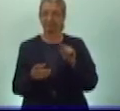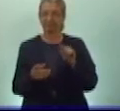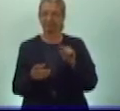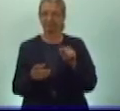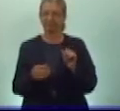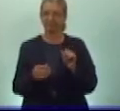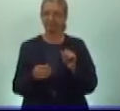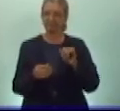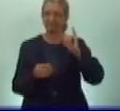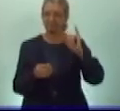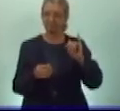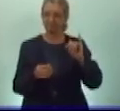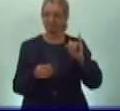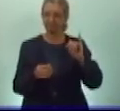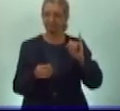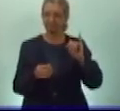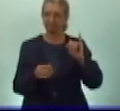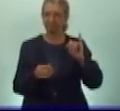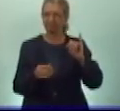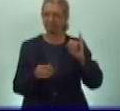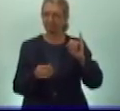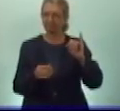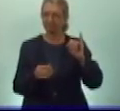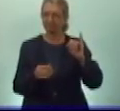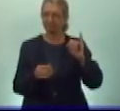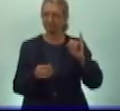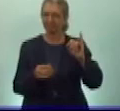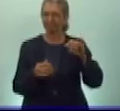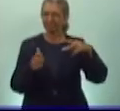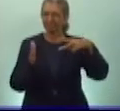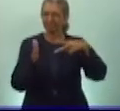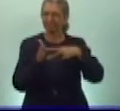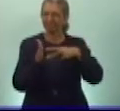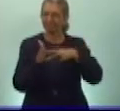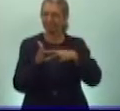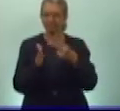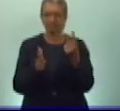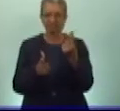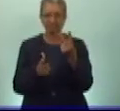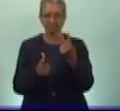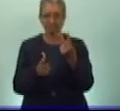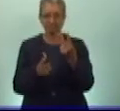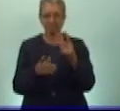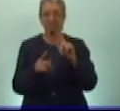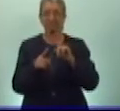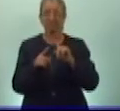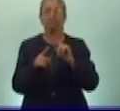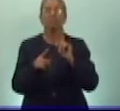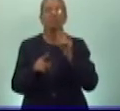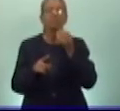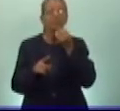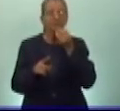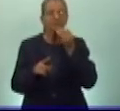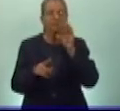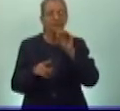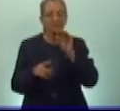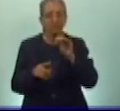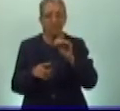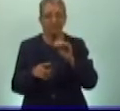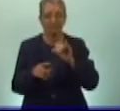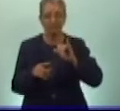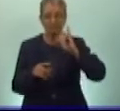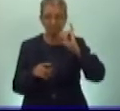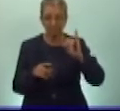caso 6 se ha podido dividir entre 2. Por lo tanto, podemos decir que